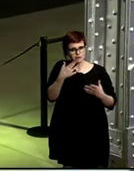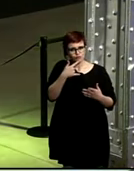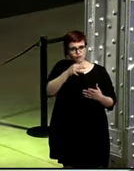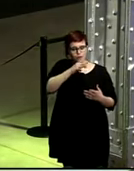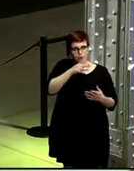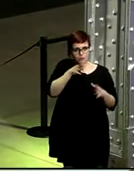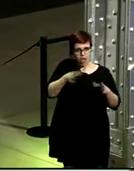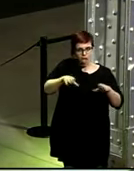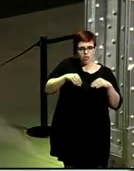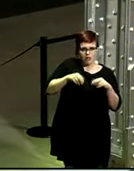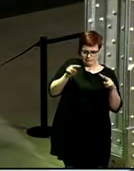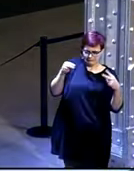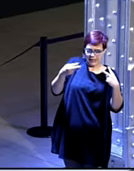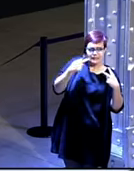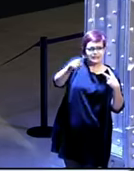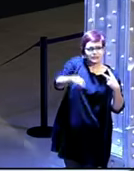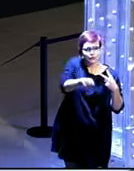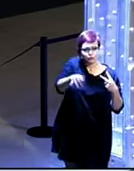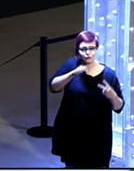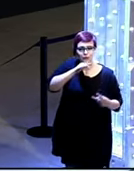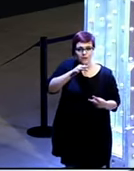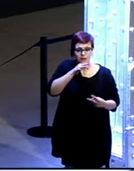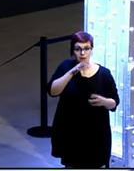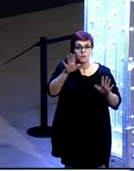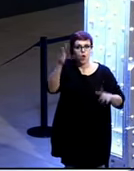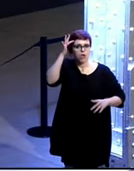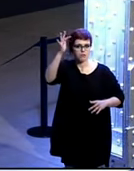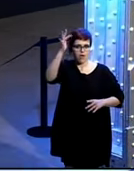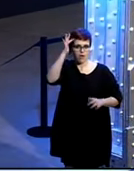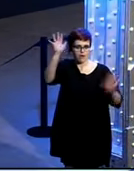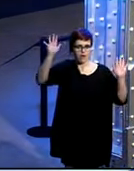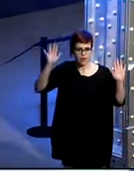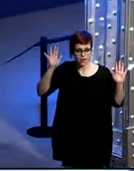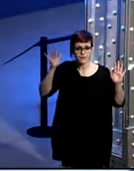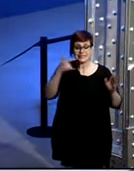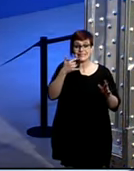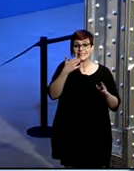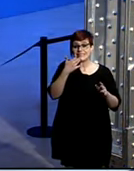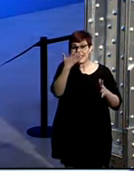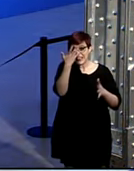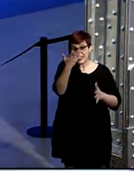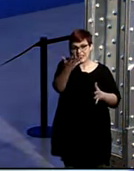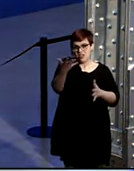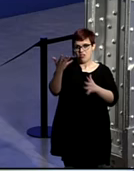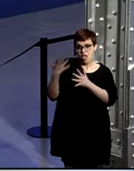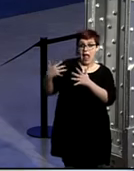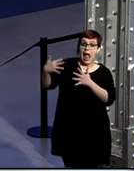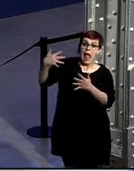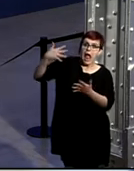verdad que ya empiezo a ser consciente, sobre todo, qué hubiera pasado si después de 10 años